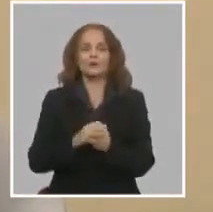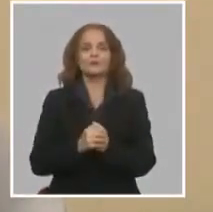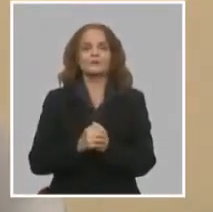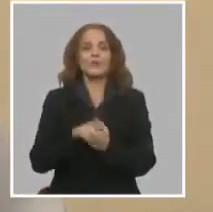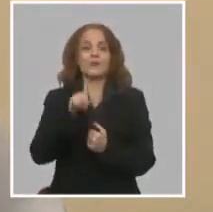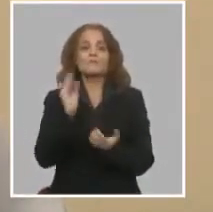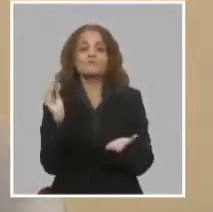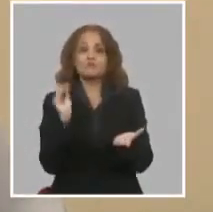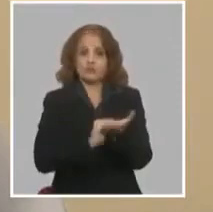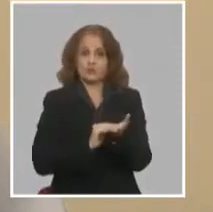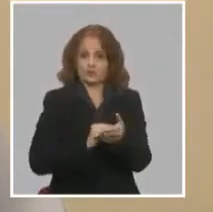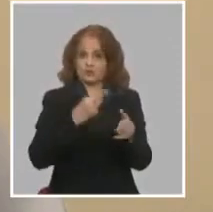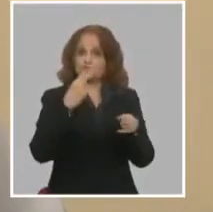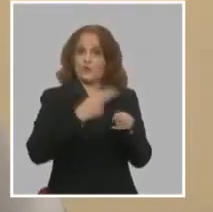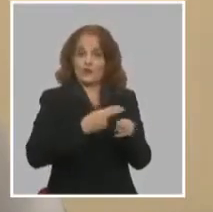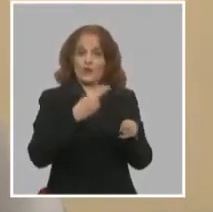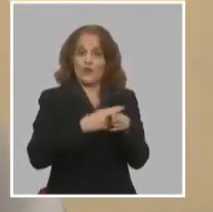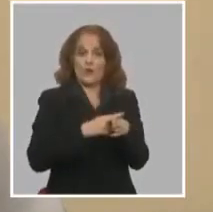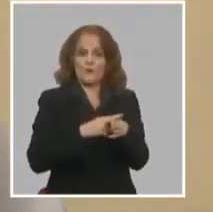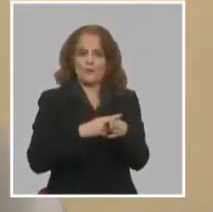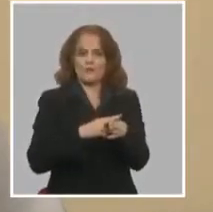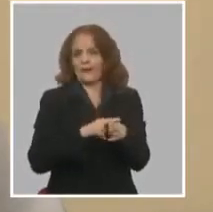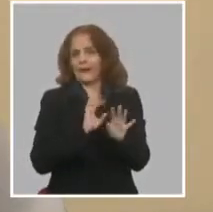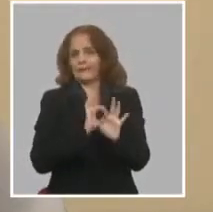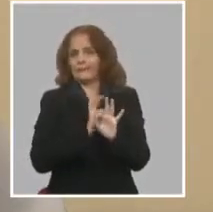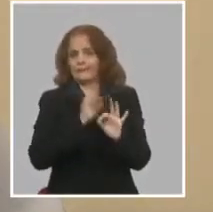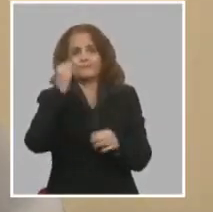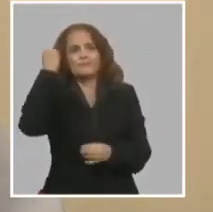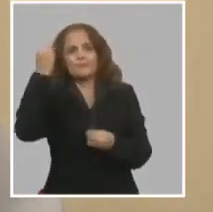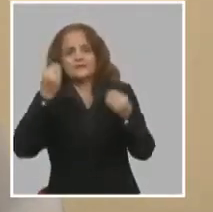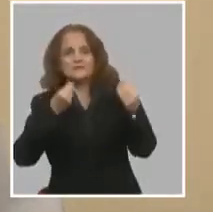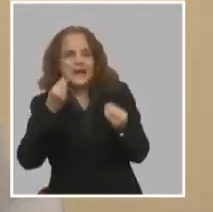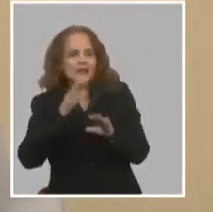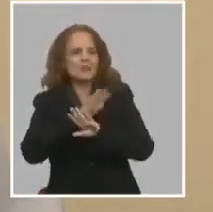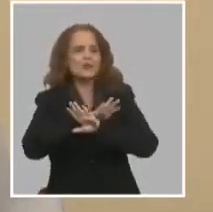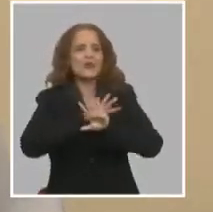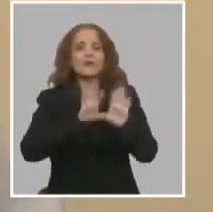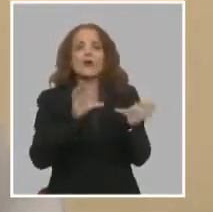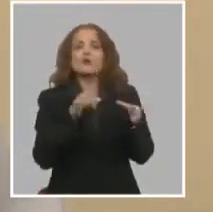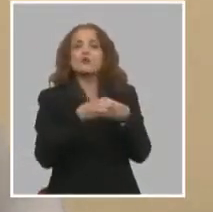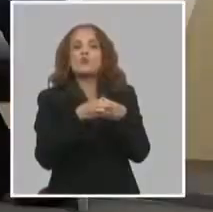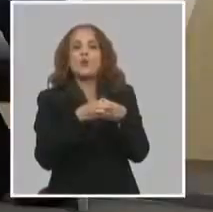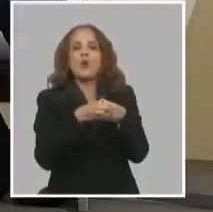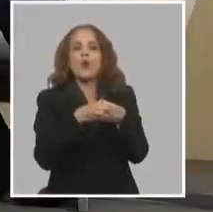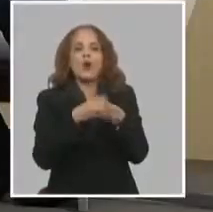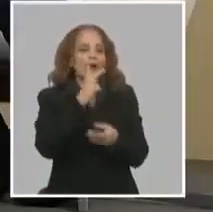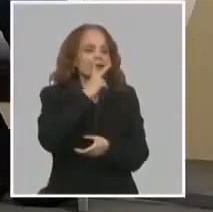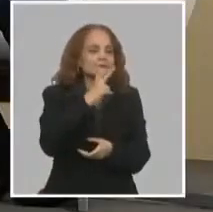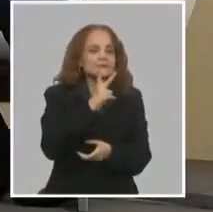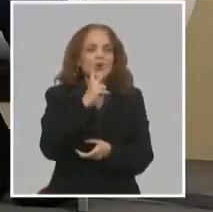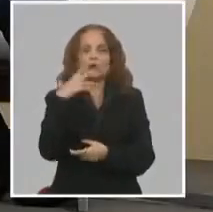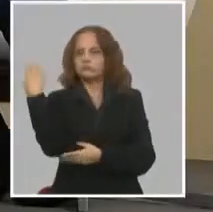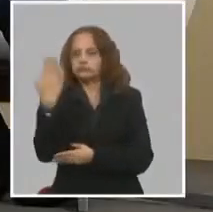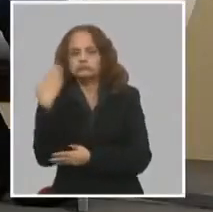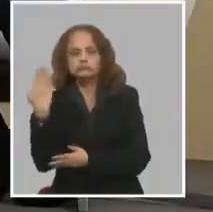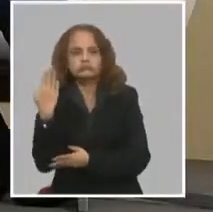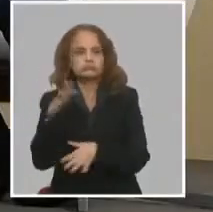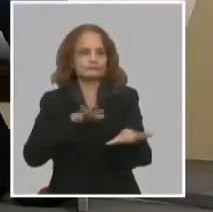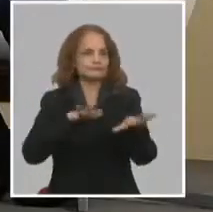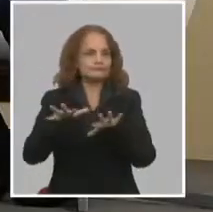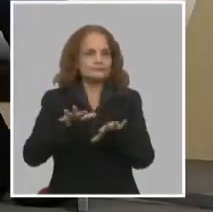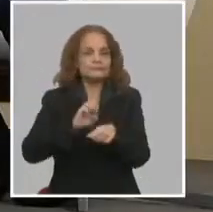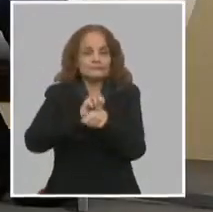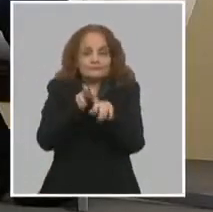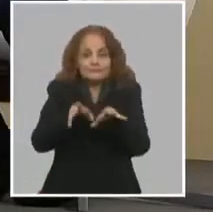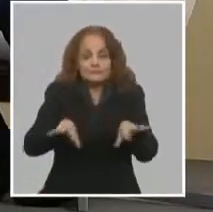le puso el nombre, lo ideó, uh-huh, especializado en desastres y graves epidemias. Entonces yo me preguntaba en aquel momento,